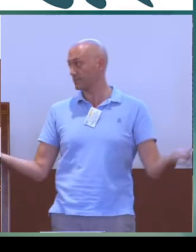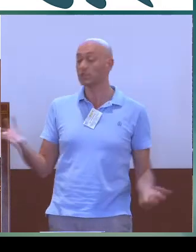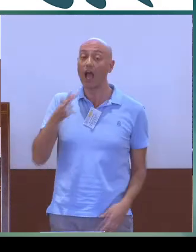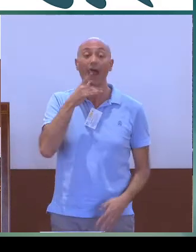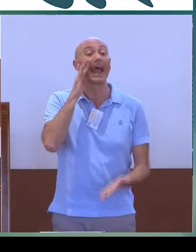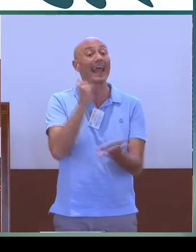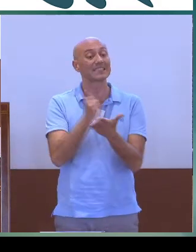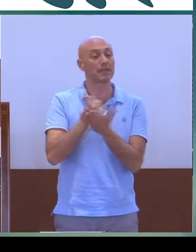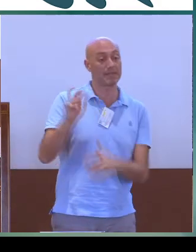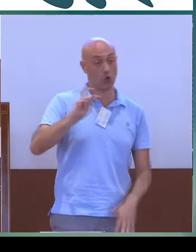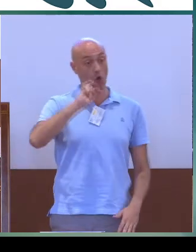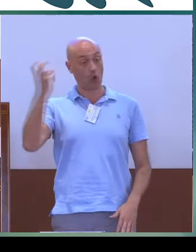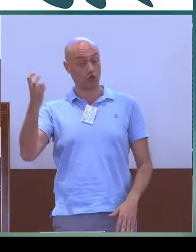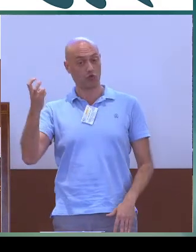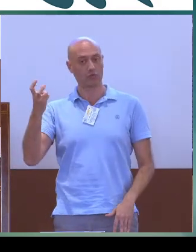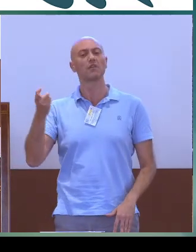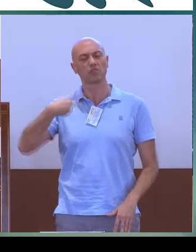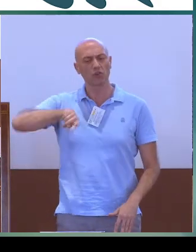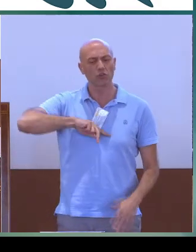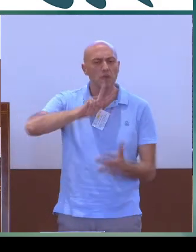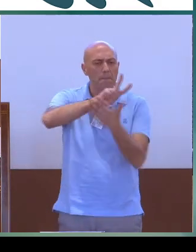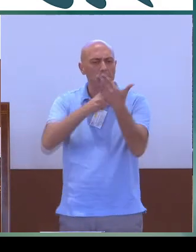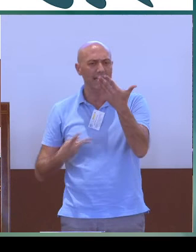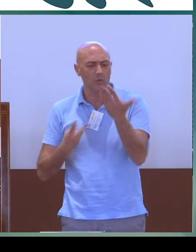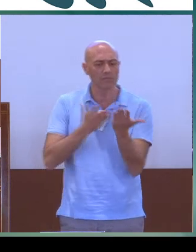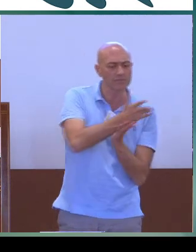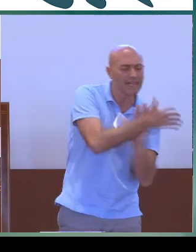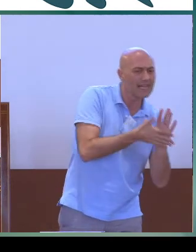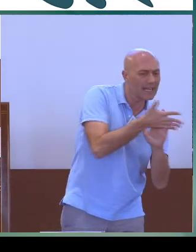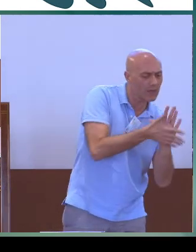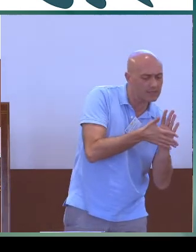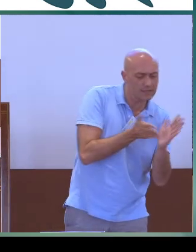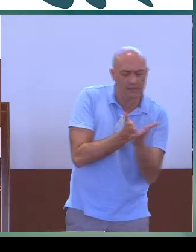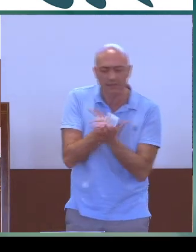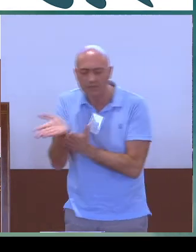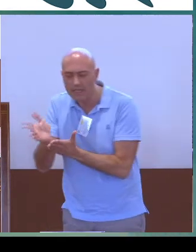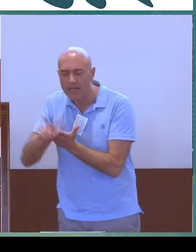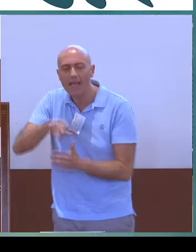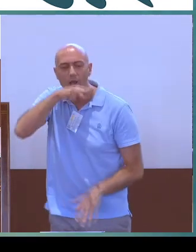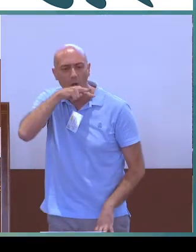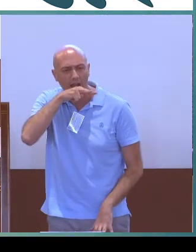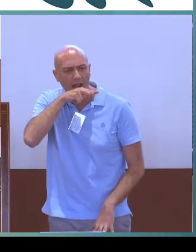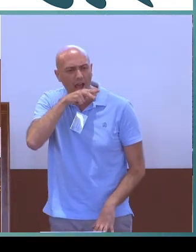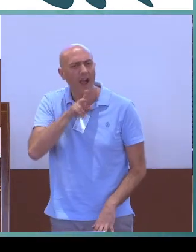coste asimétrico en los bilingües bimodales, cuando tiene que cambiar entre lengua de signos y lengua